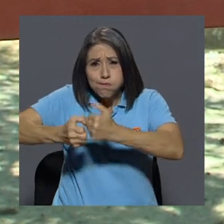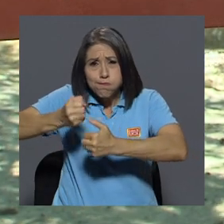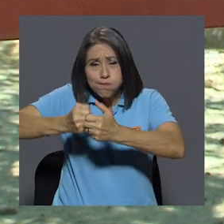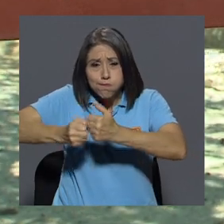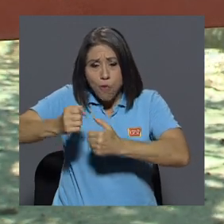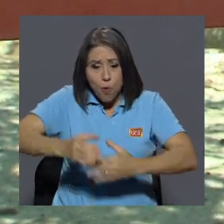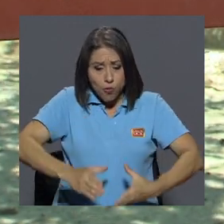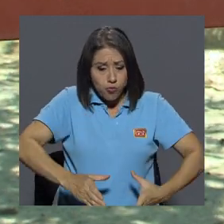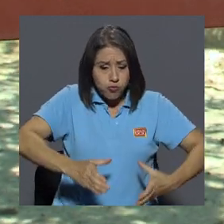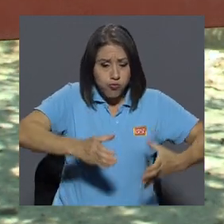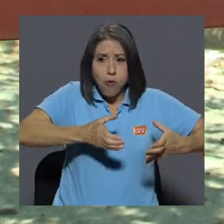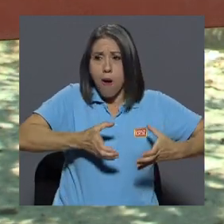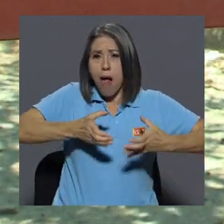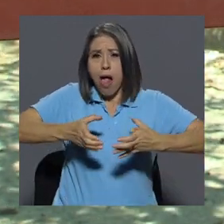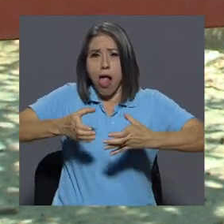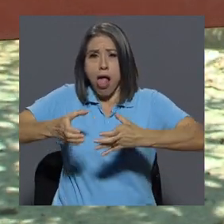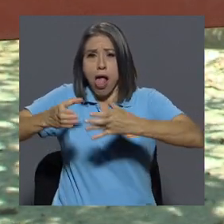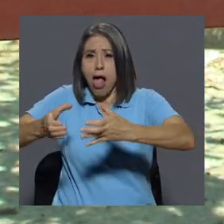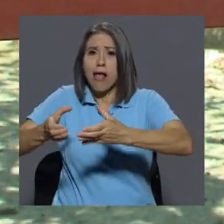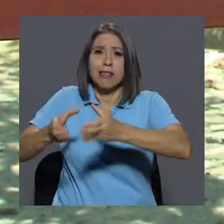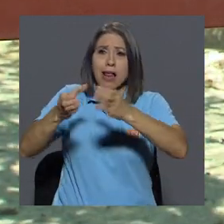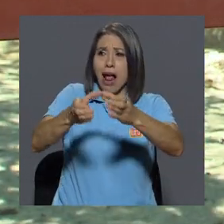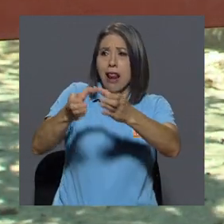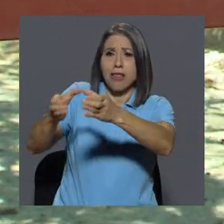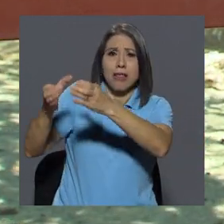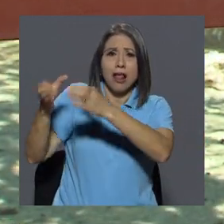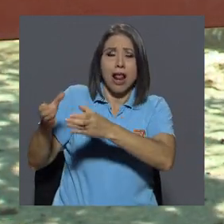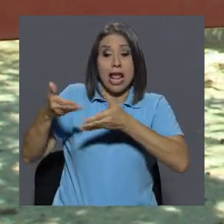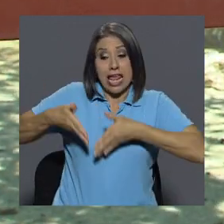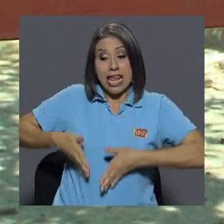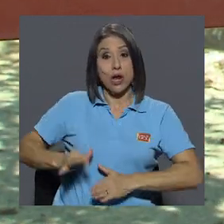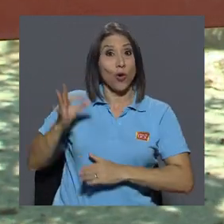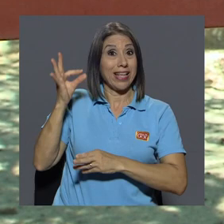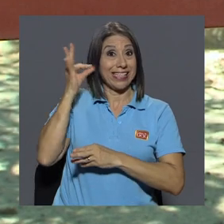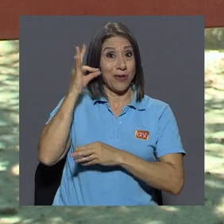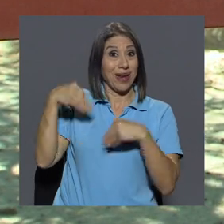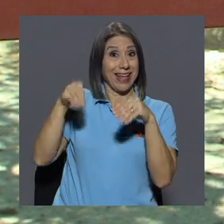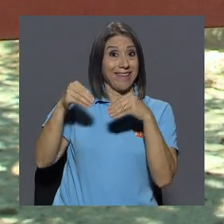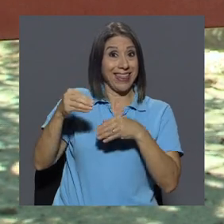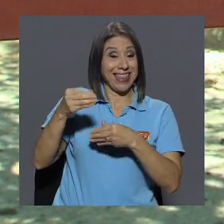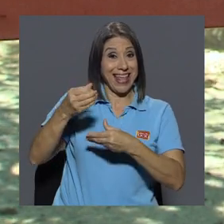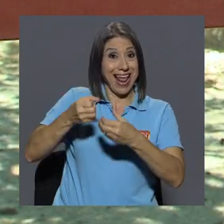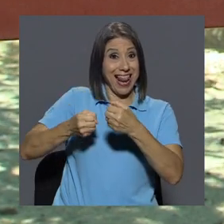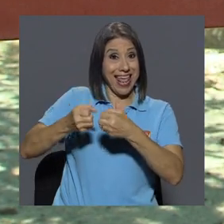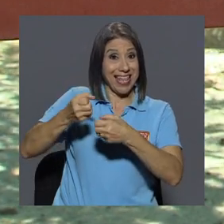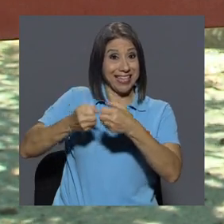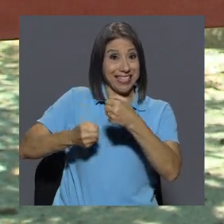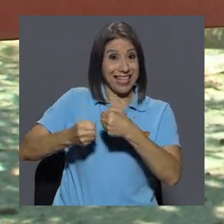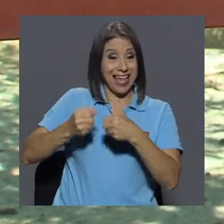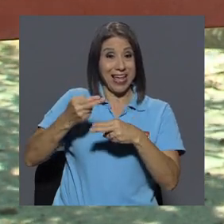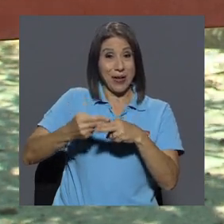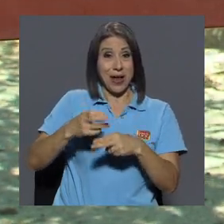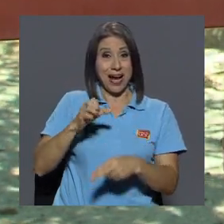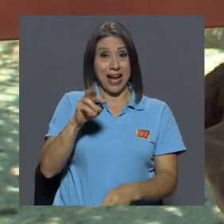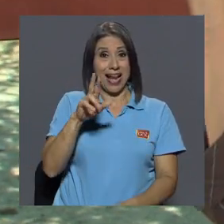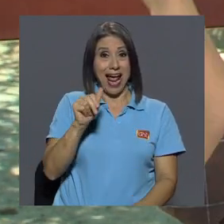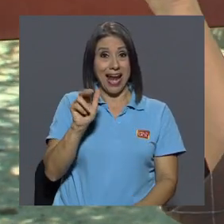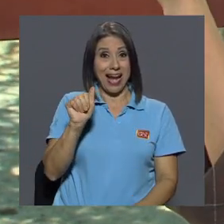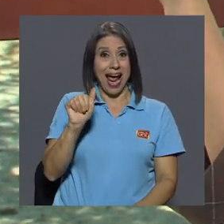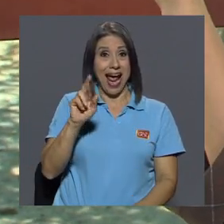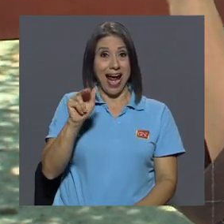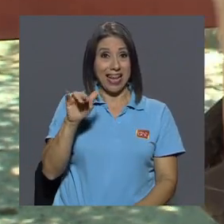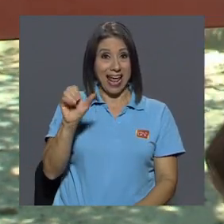entregarla. El hijo de la señora de la lechería, doña Clara Arias, tenía una panadería y yo iba a